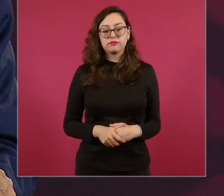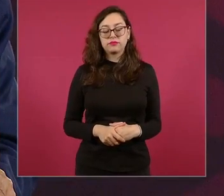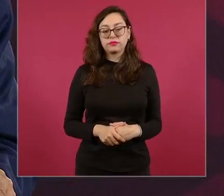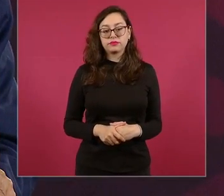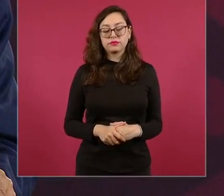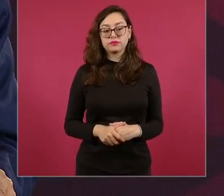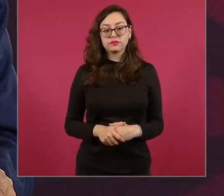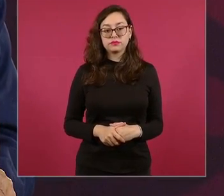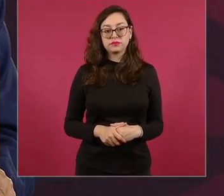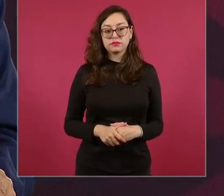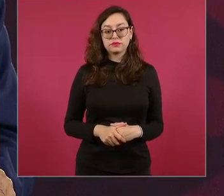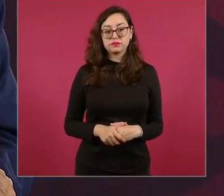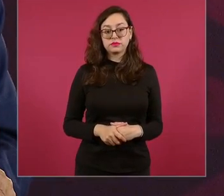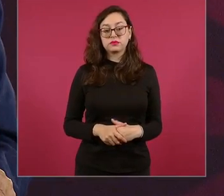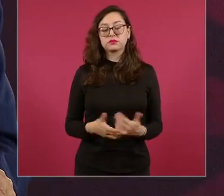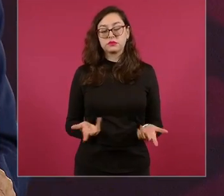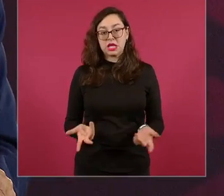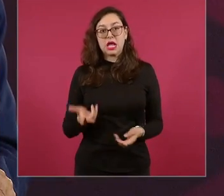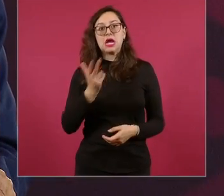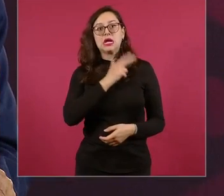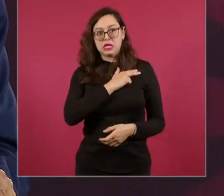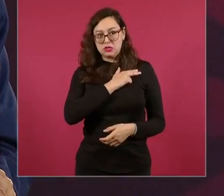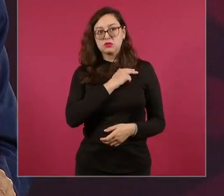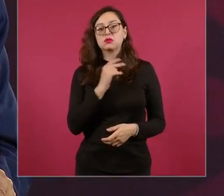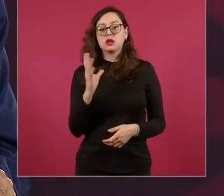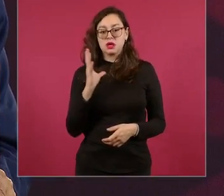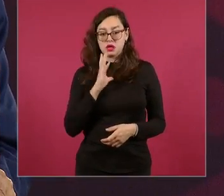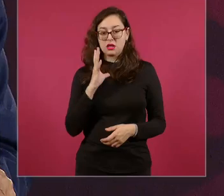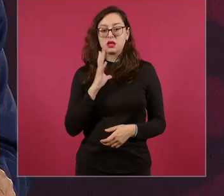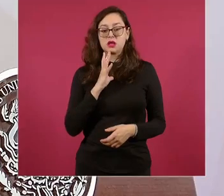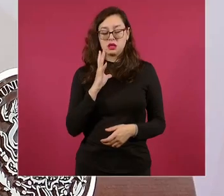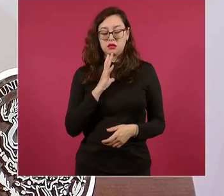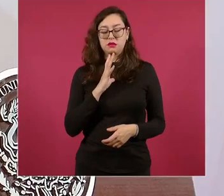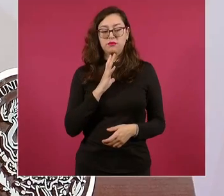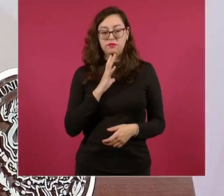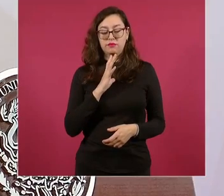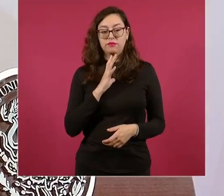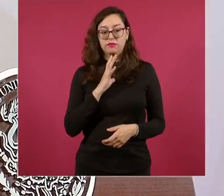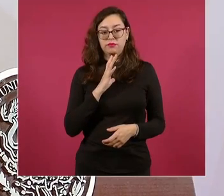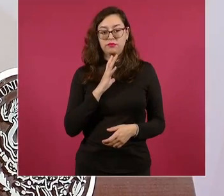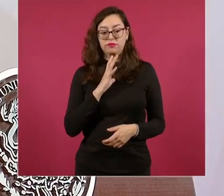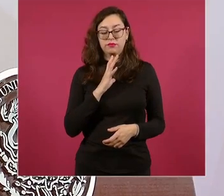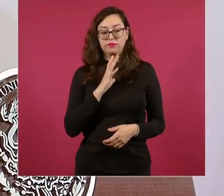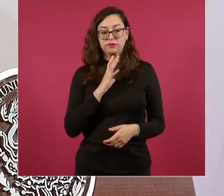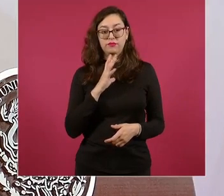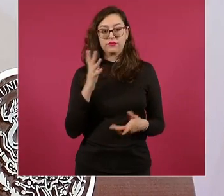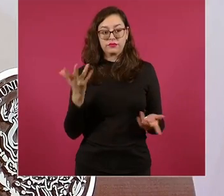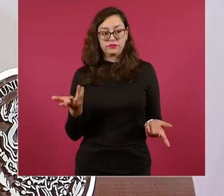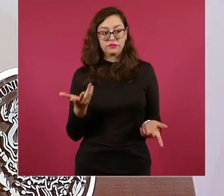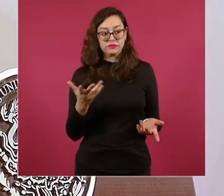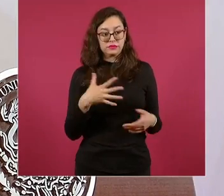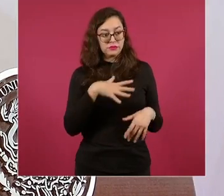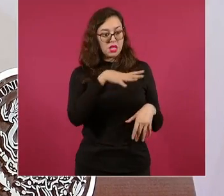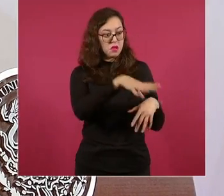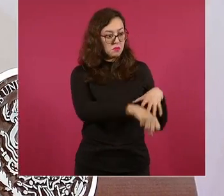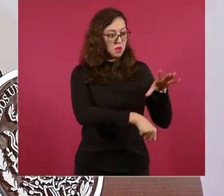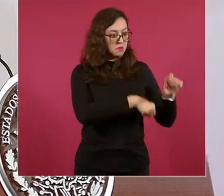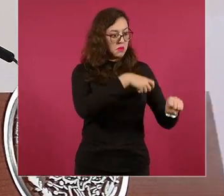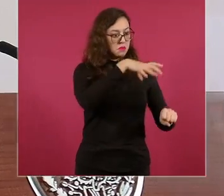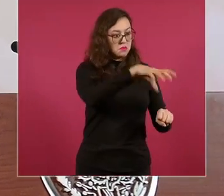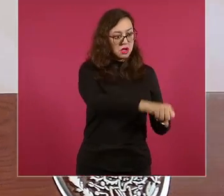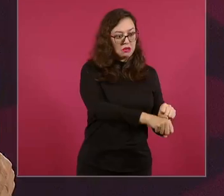hay un herido eh se detuvieron a